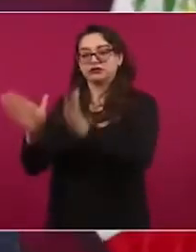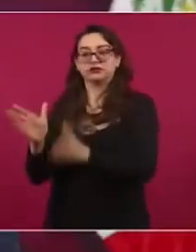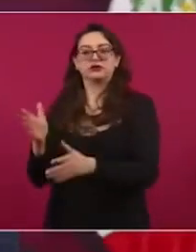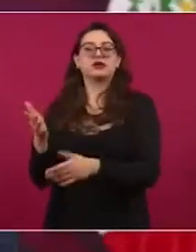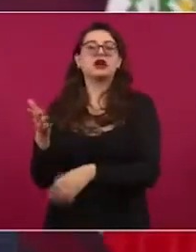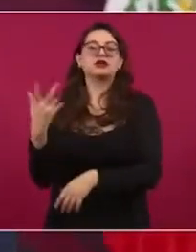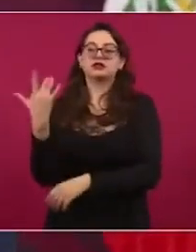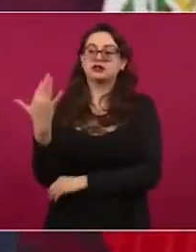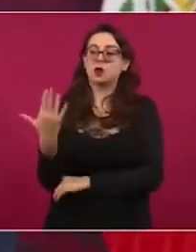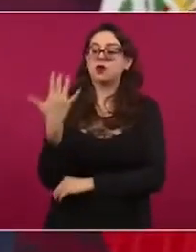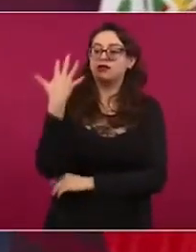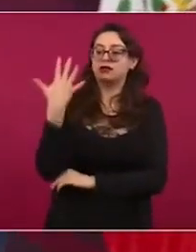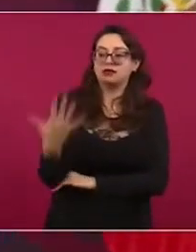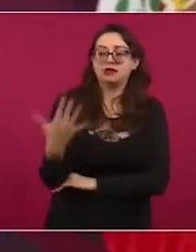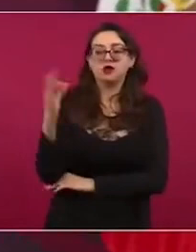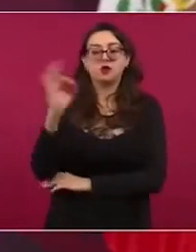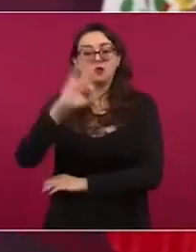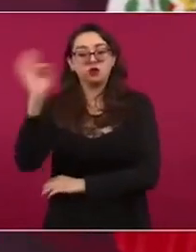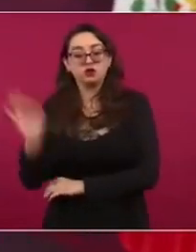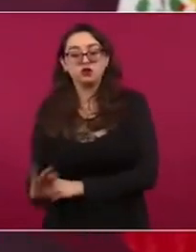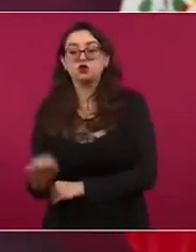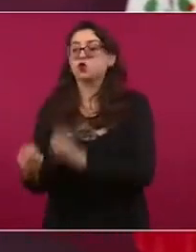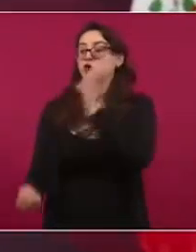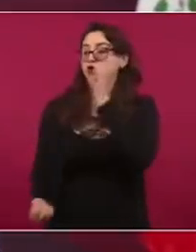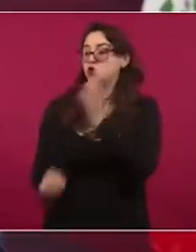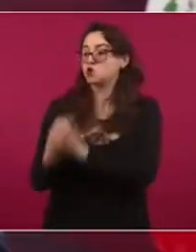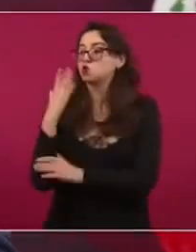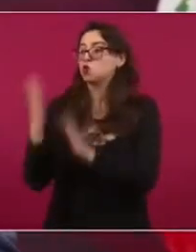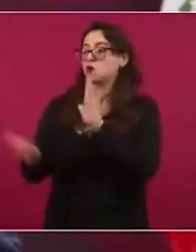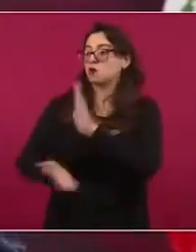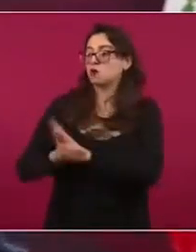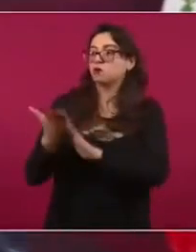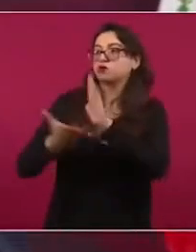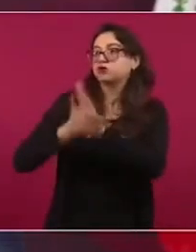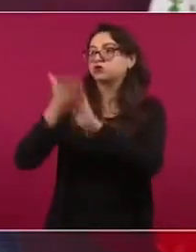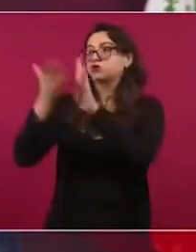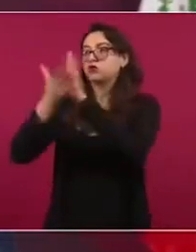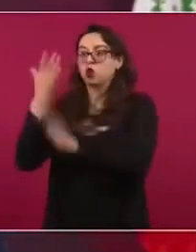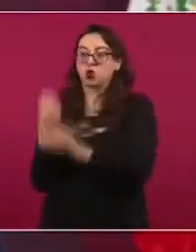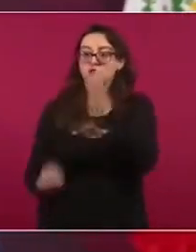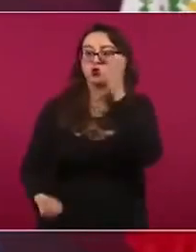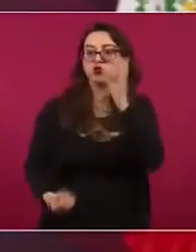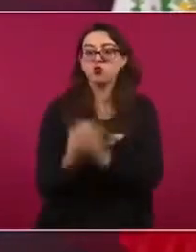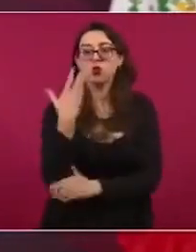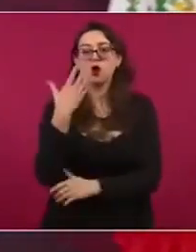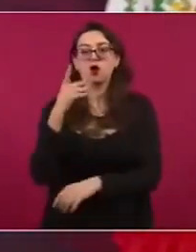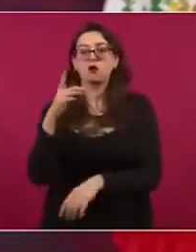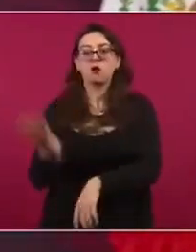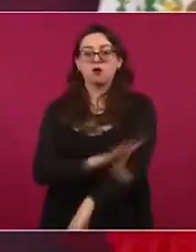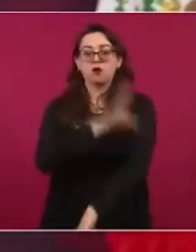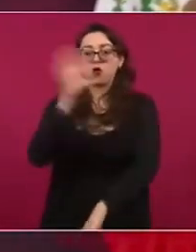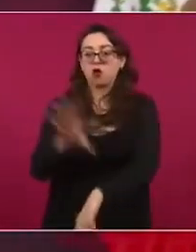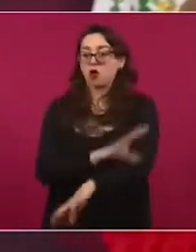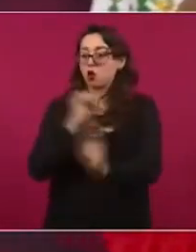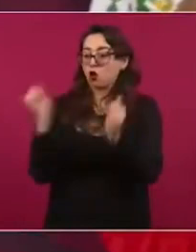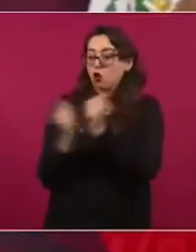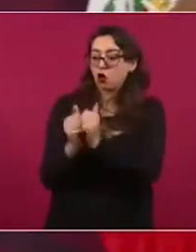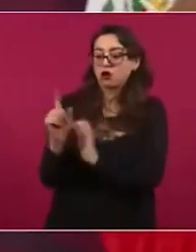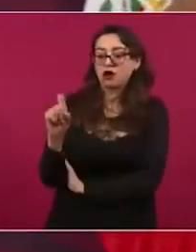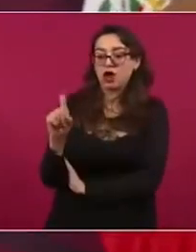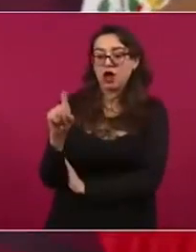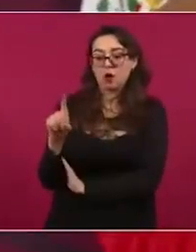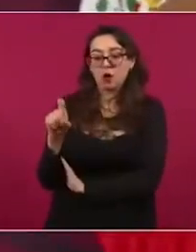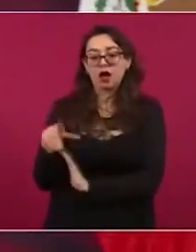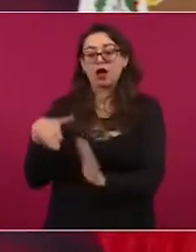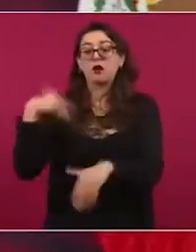se están construyendo y la modernización de hidroeléctricas se va a llegar el año próximo